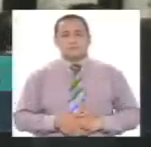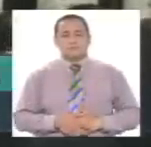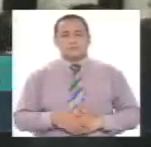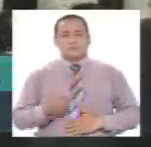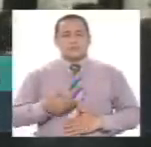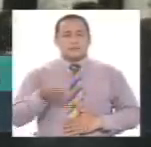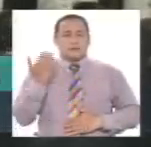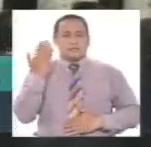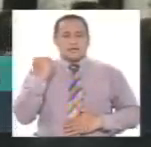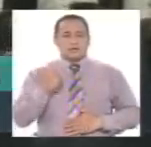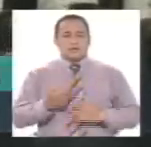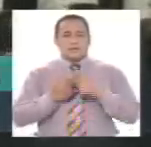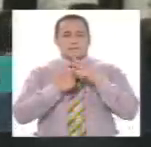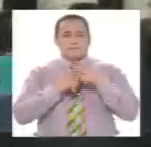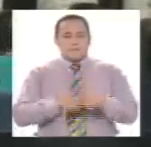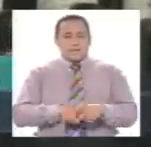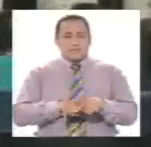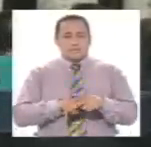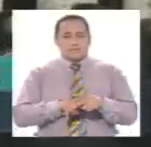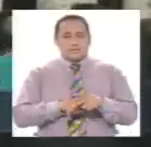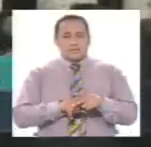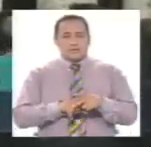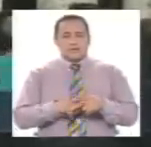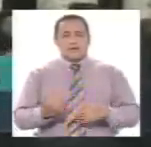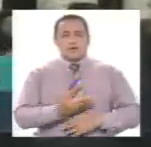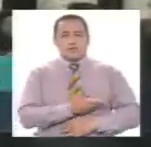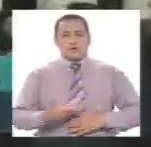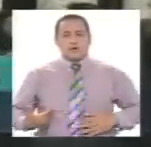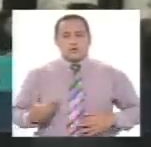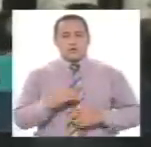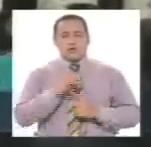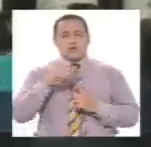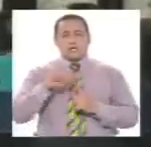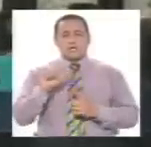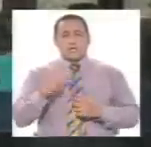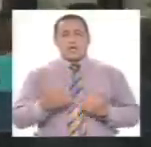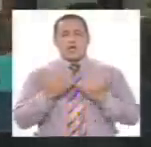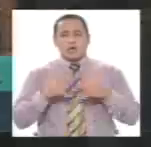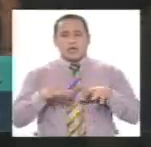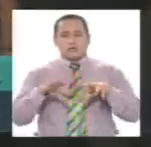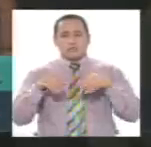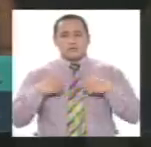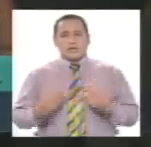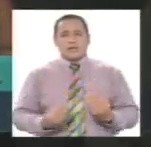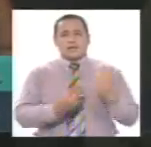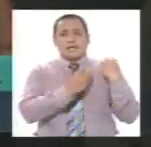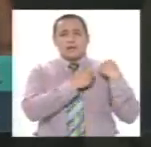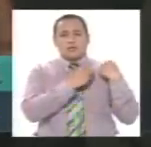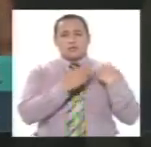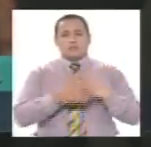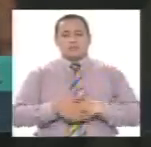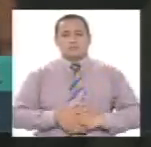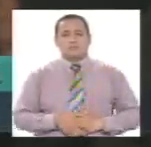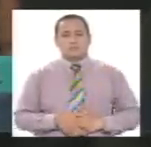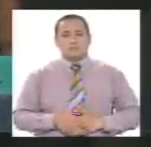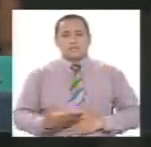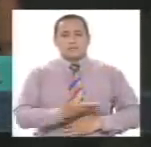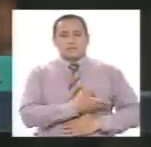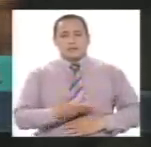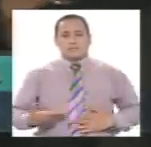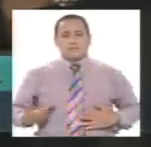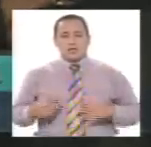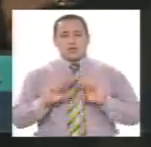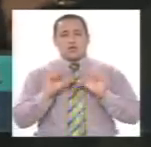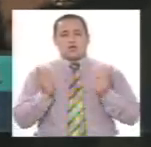desde inicios de la actual administración. Ahora asumirá el cargo de presidente